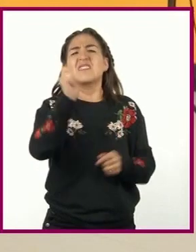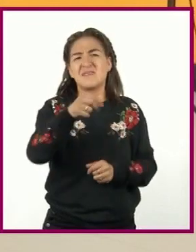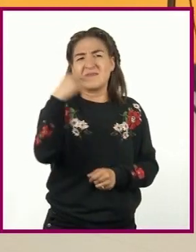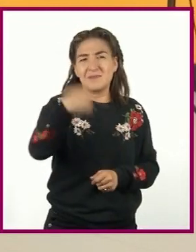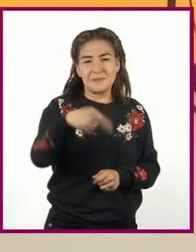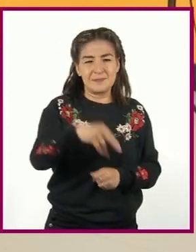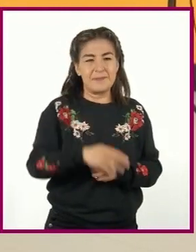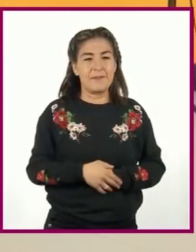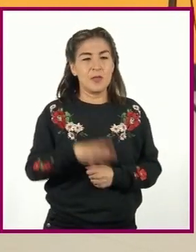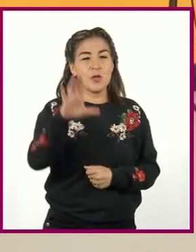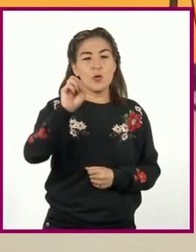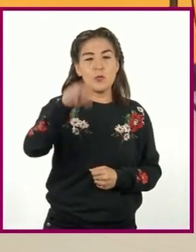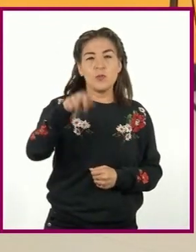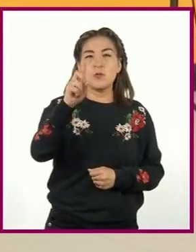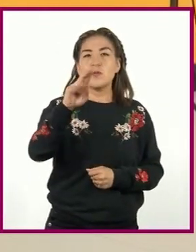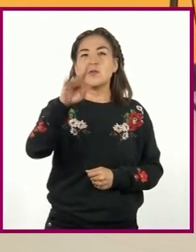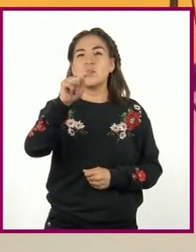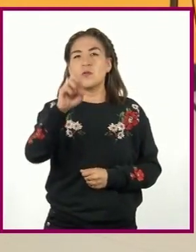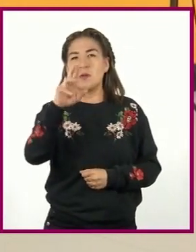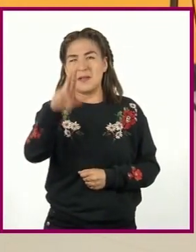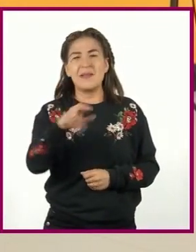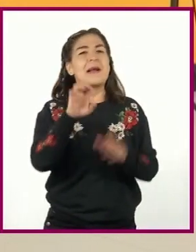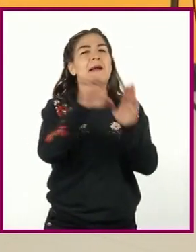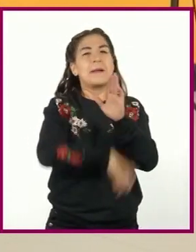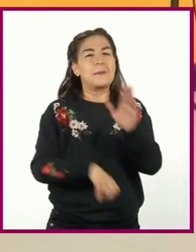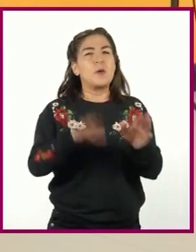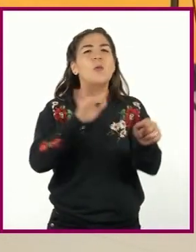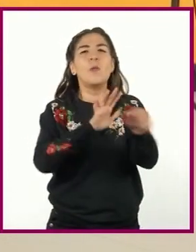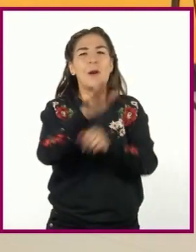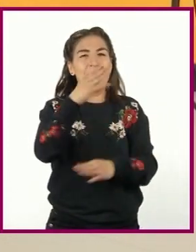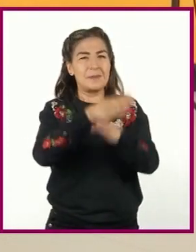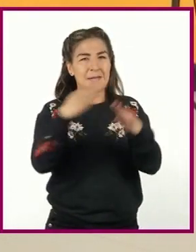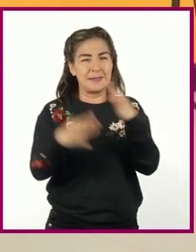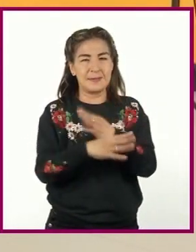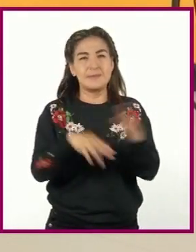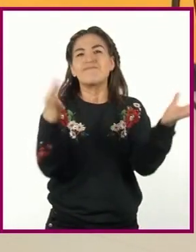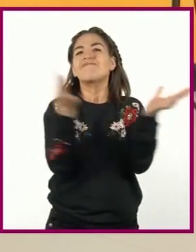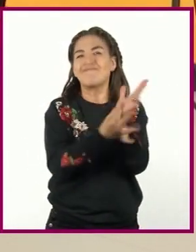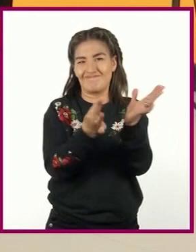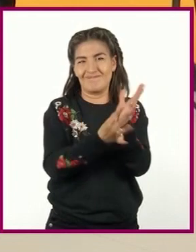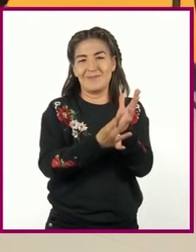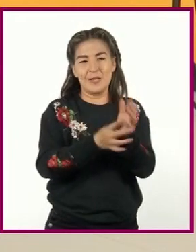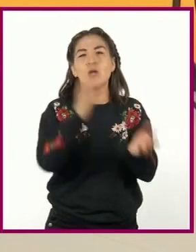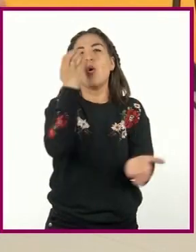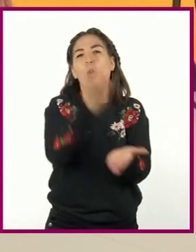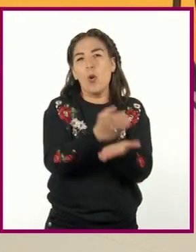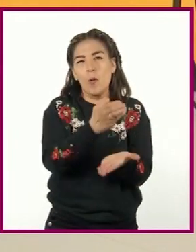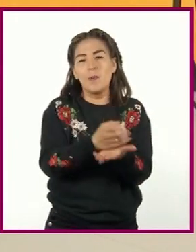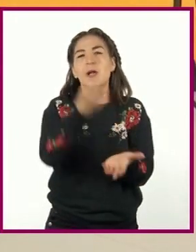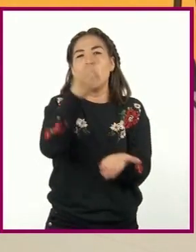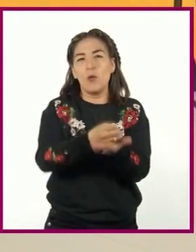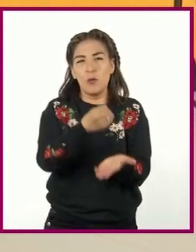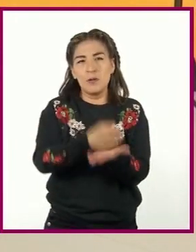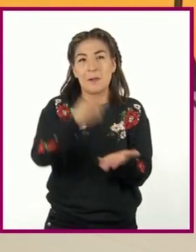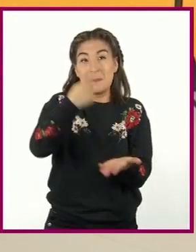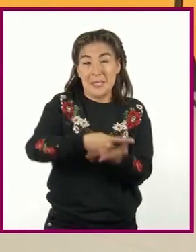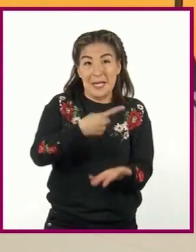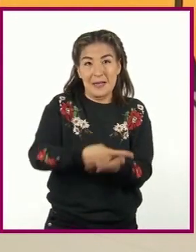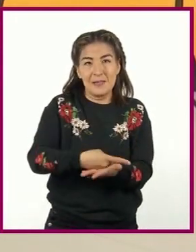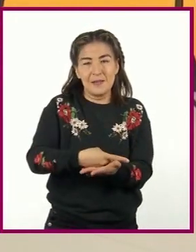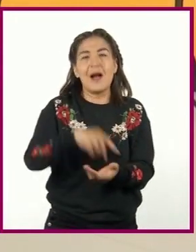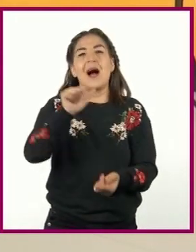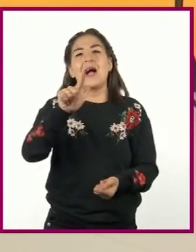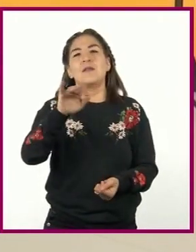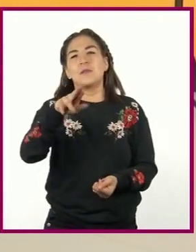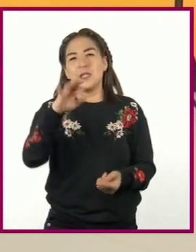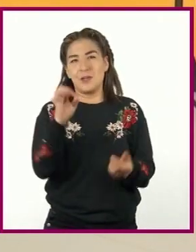que es un conductor. Ejemplo de este tipo de materiales son los metales, como el cobre, el oro, la plata y el